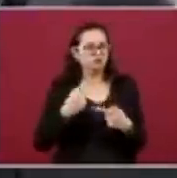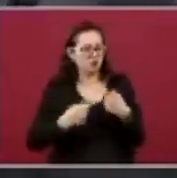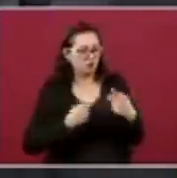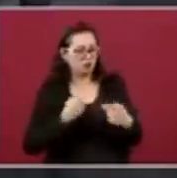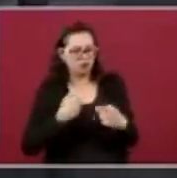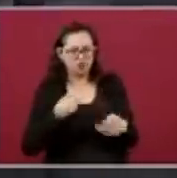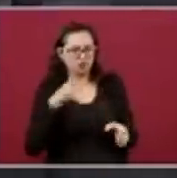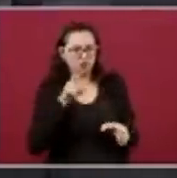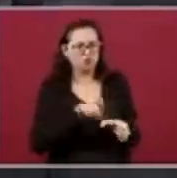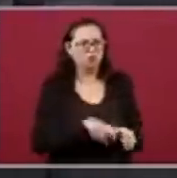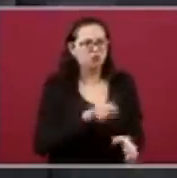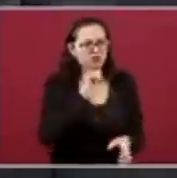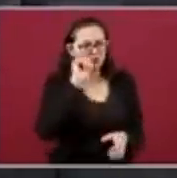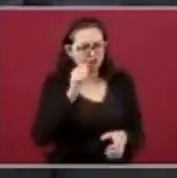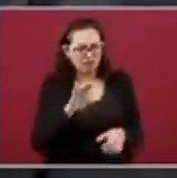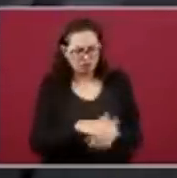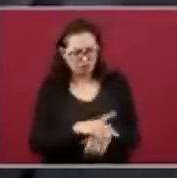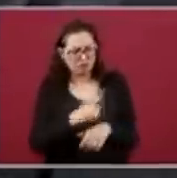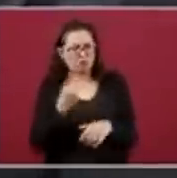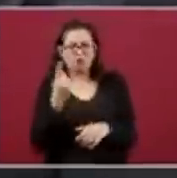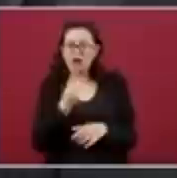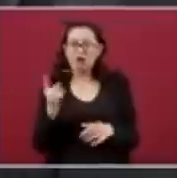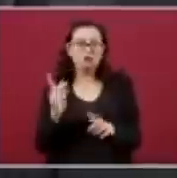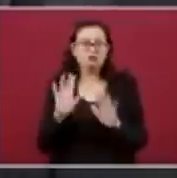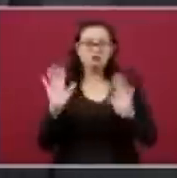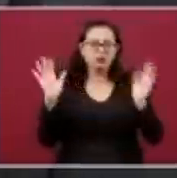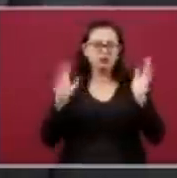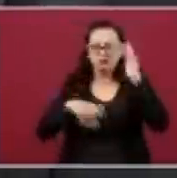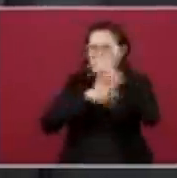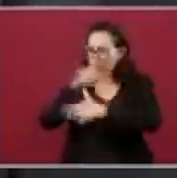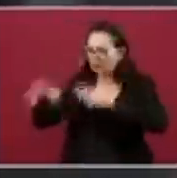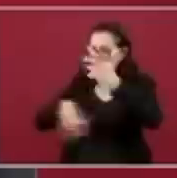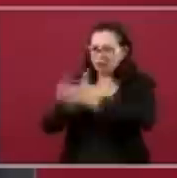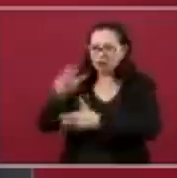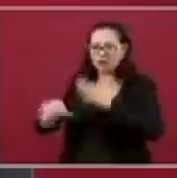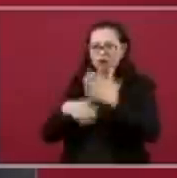estoy en ese grupo, pero es parte de la desesperación.